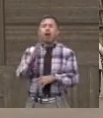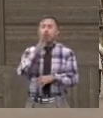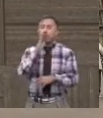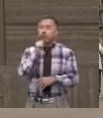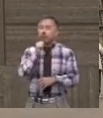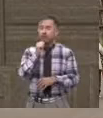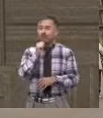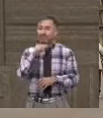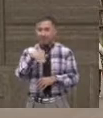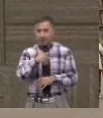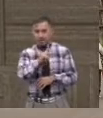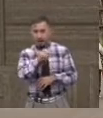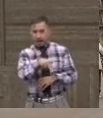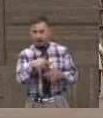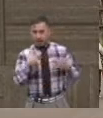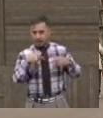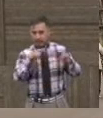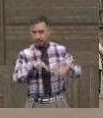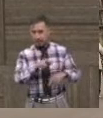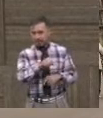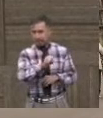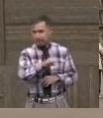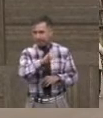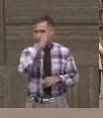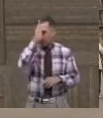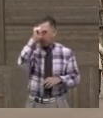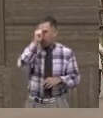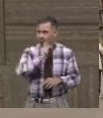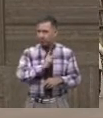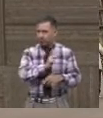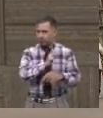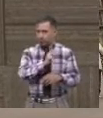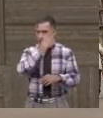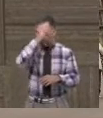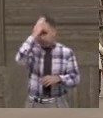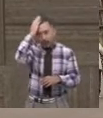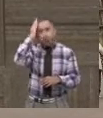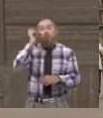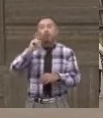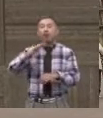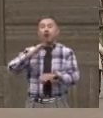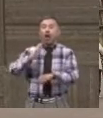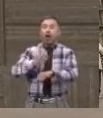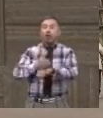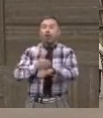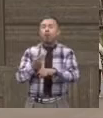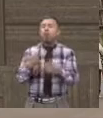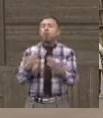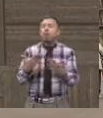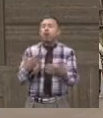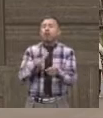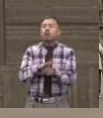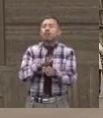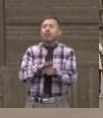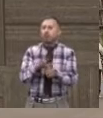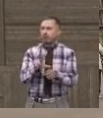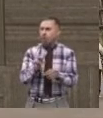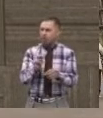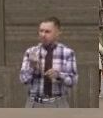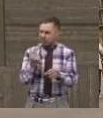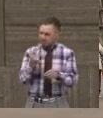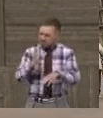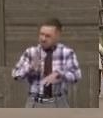que esta sanción es insuficiente. Hemos tolerado como ciudadanos y como